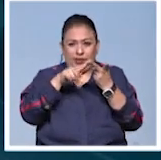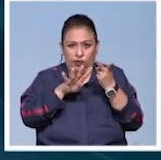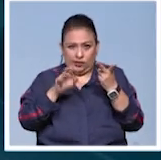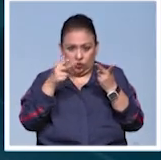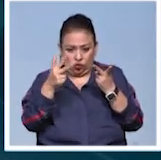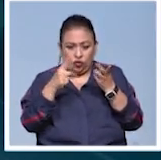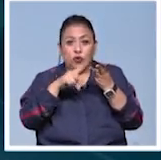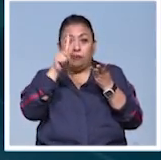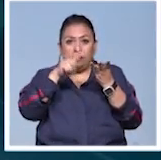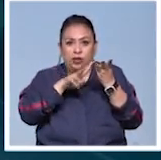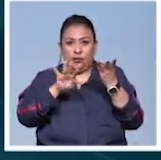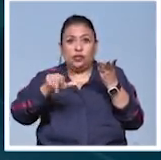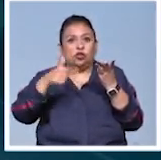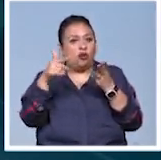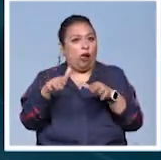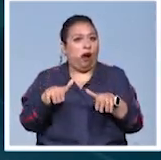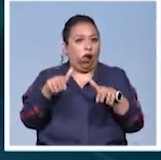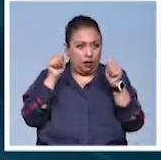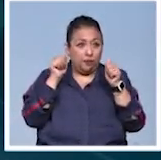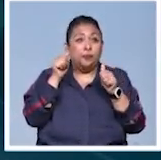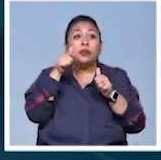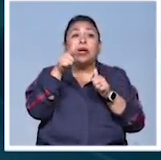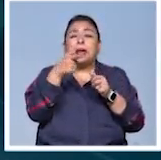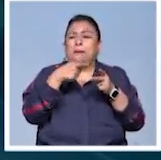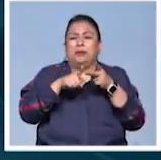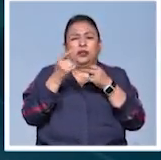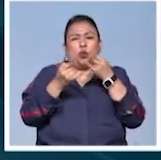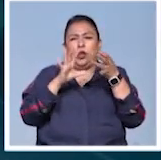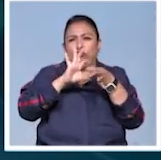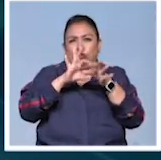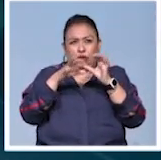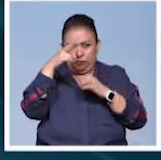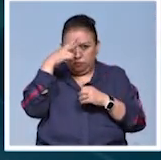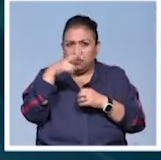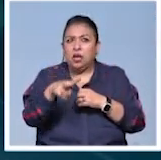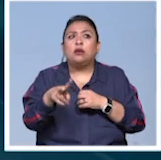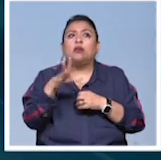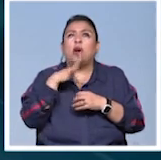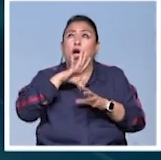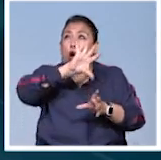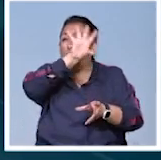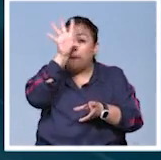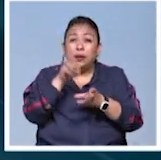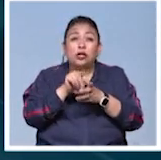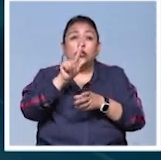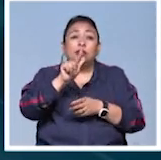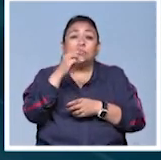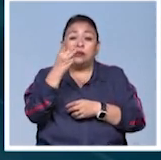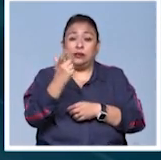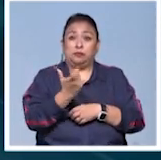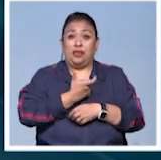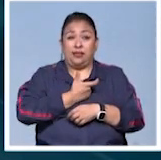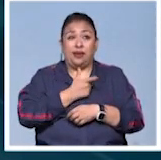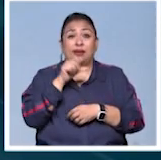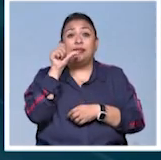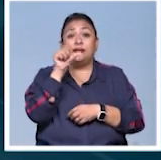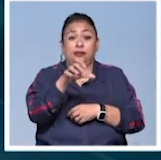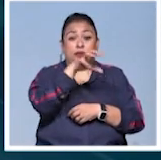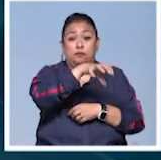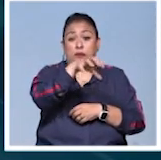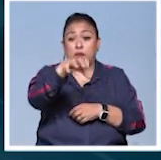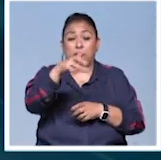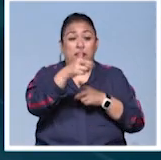1908 y 1912. Desde aquellos primeros Juegos Olímpicos, México ha conseguido un total de 73 medallas en 16